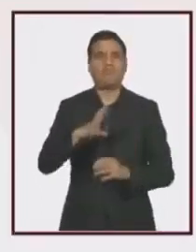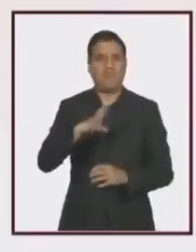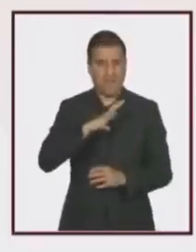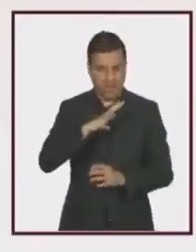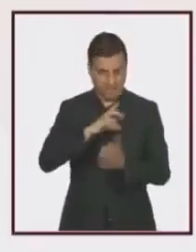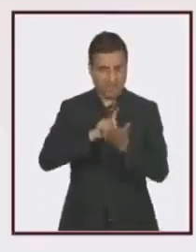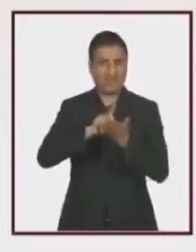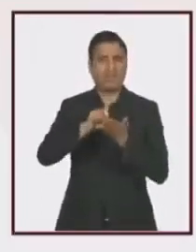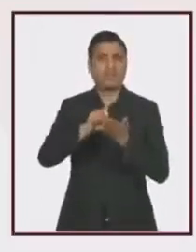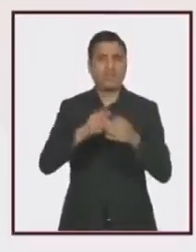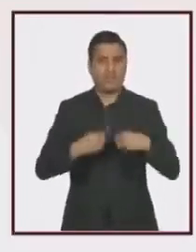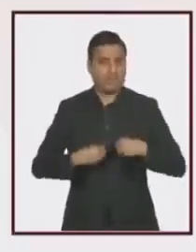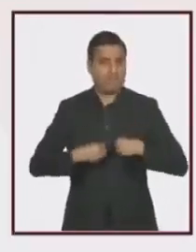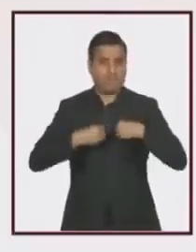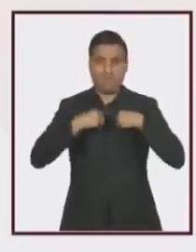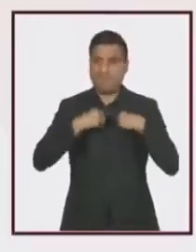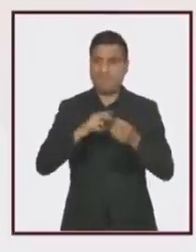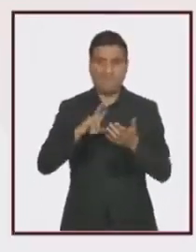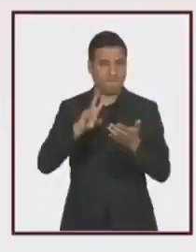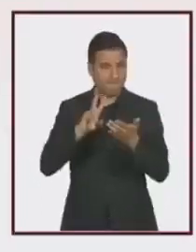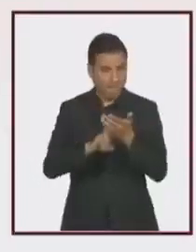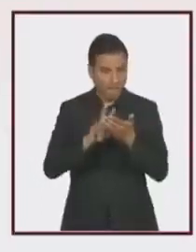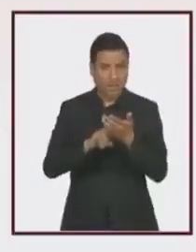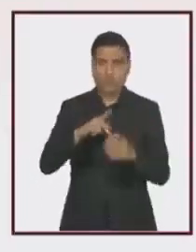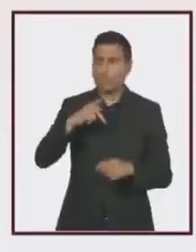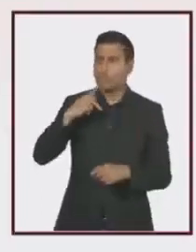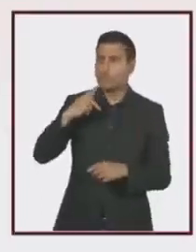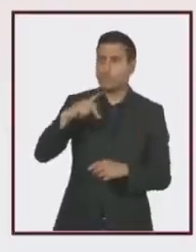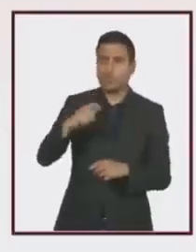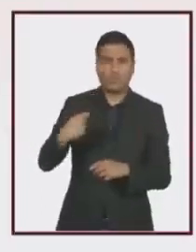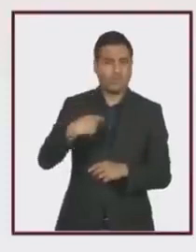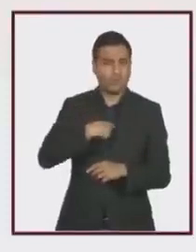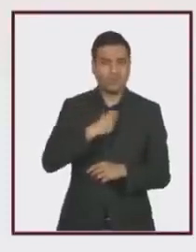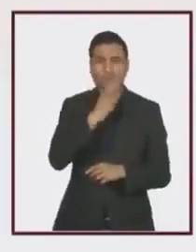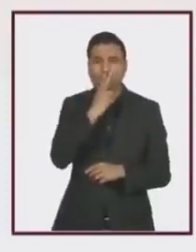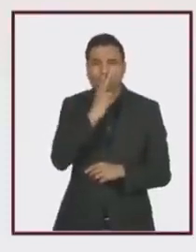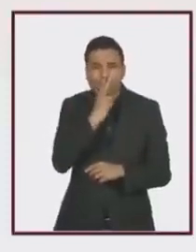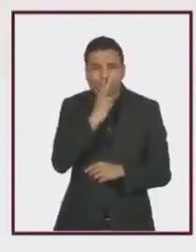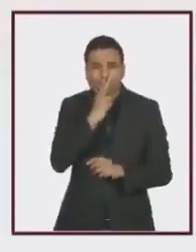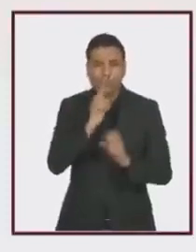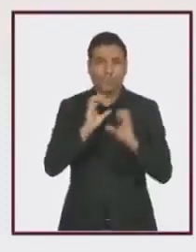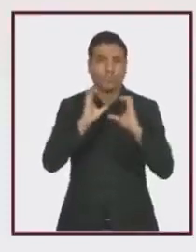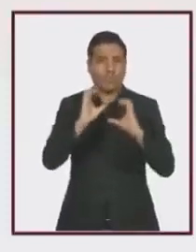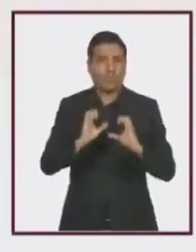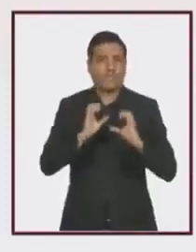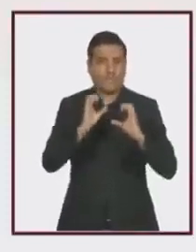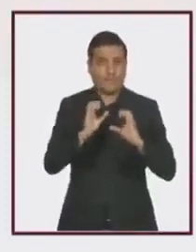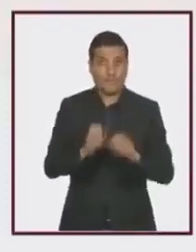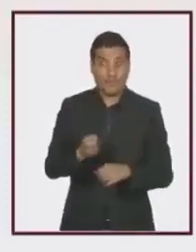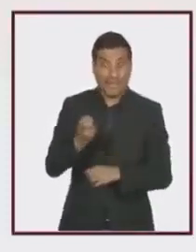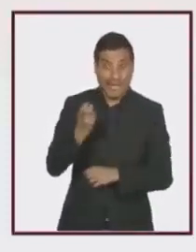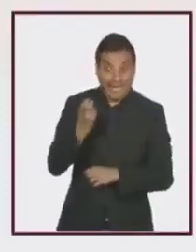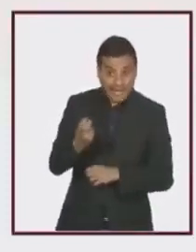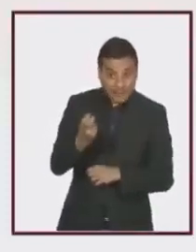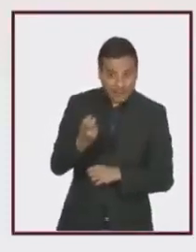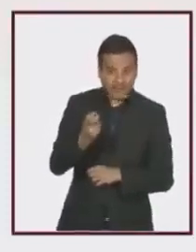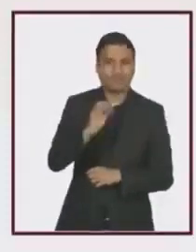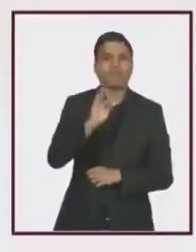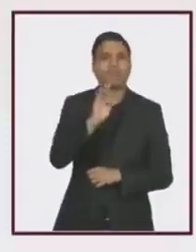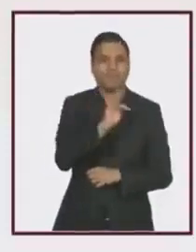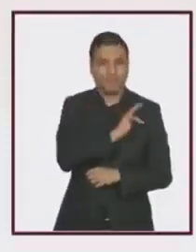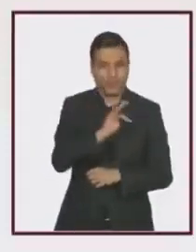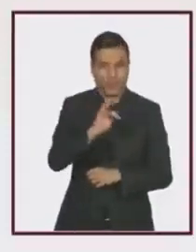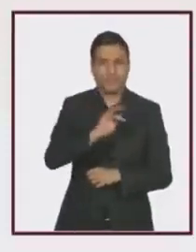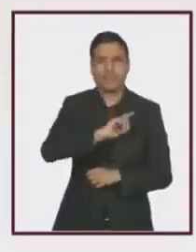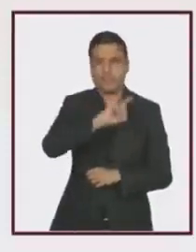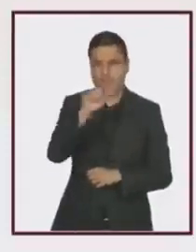digna, a construir su propia identidad personal y que esto va a contribuir a la construcción de la